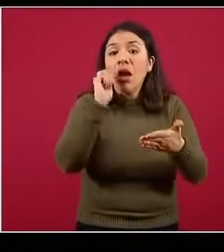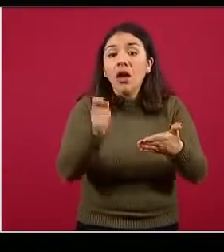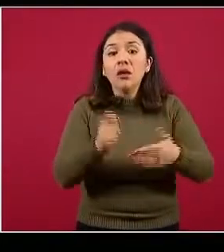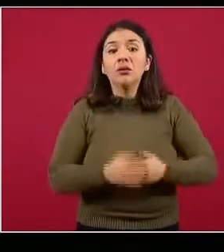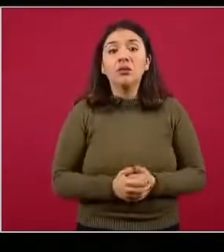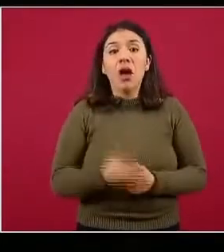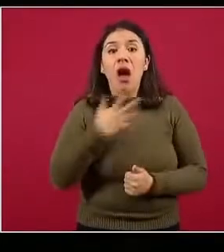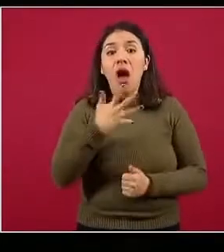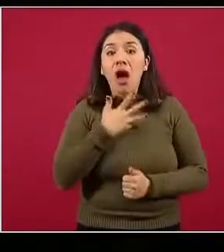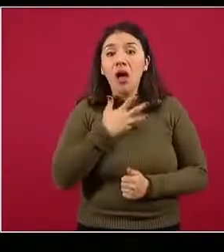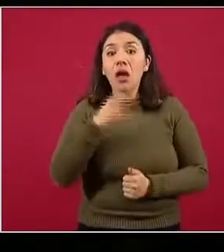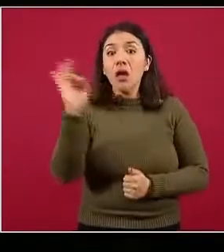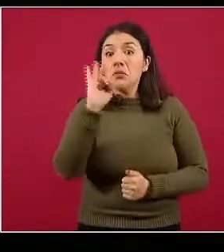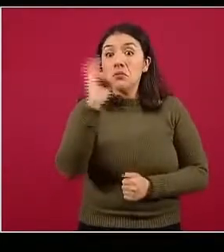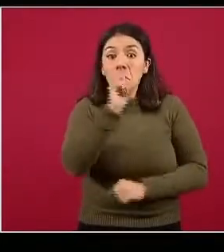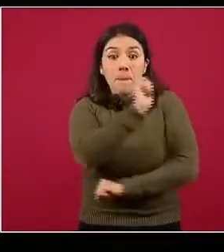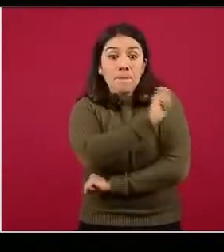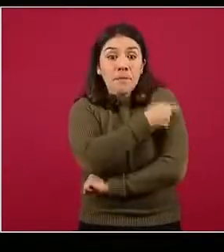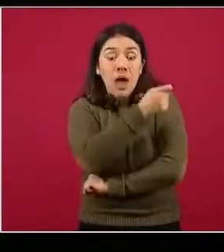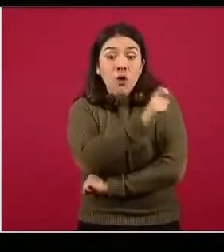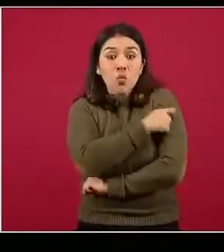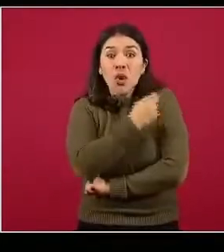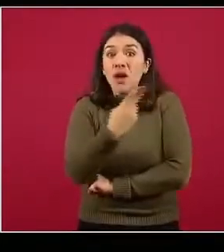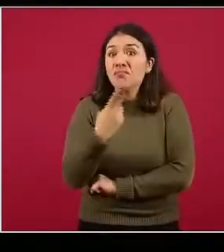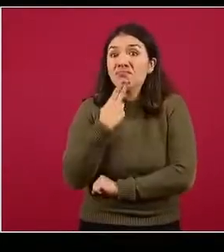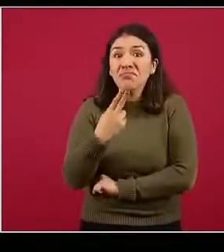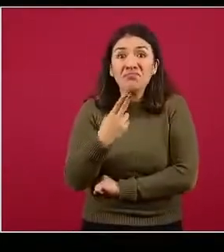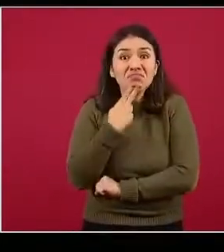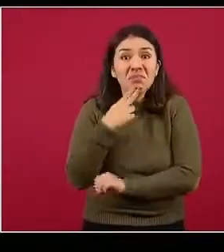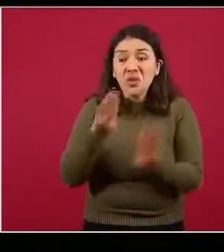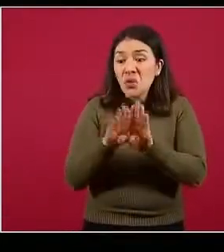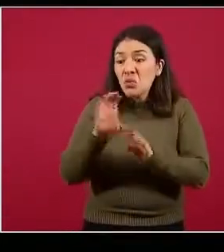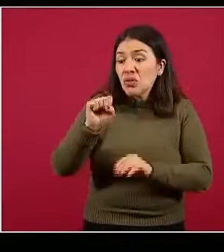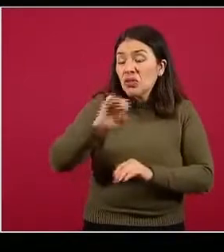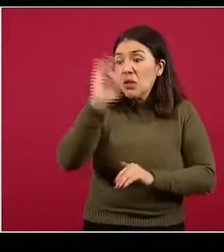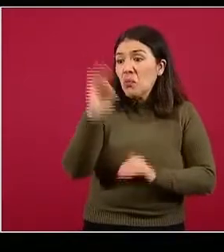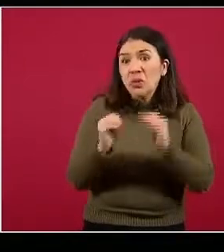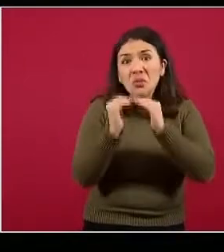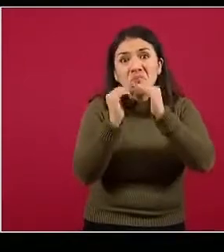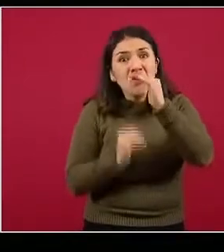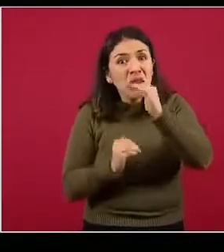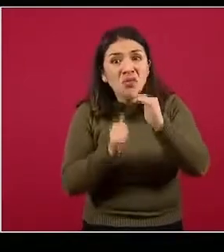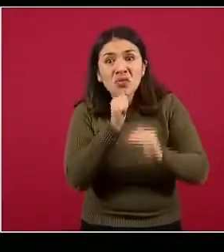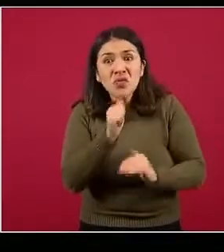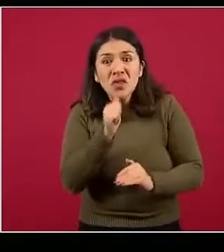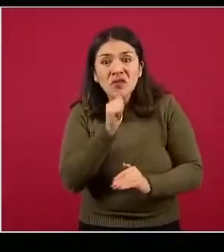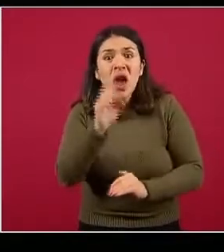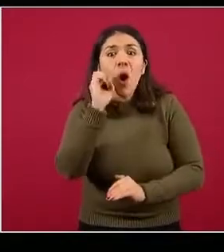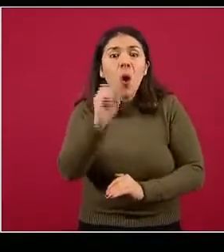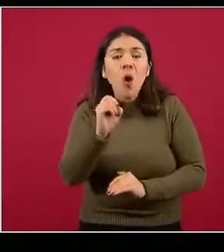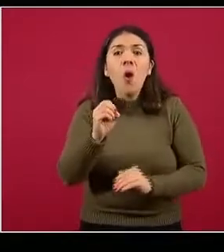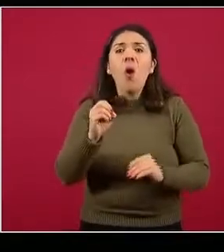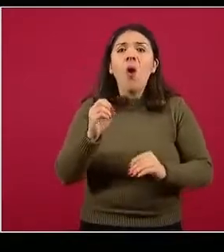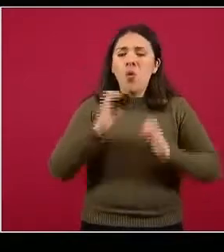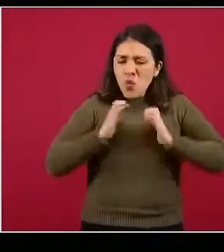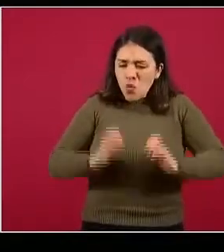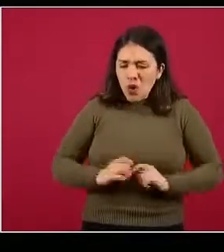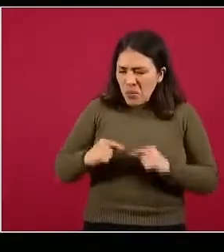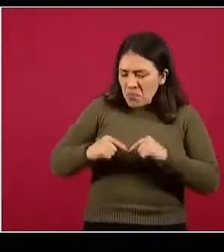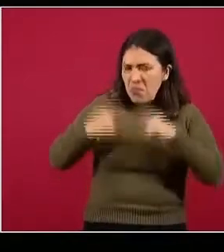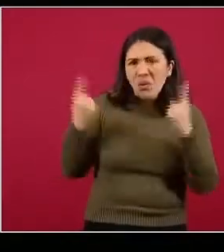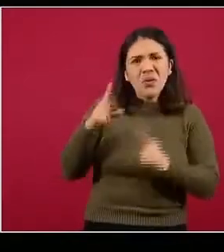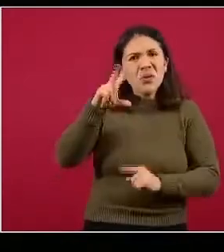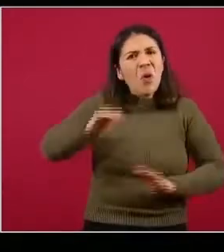donde se señale que en caso de que la vacuna no tenga la efectividad de mínimo 60% o cause unas reacciones que no son las adecuadas a cierto